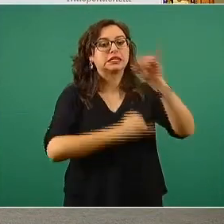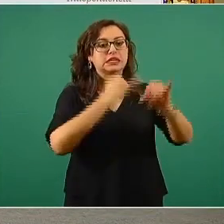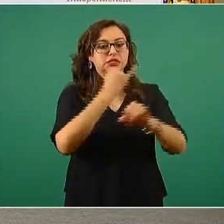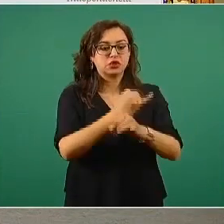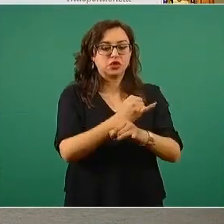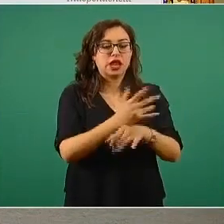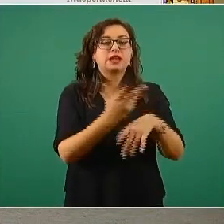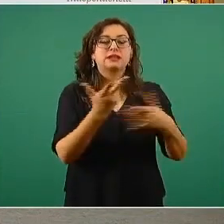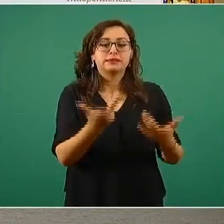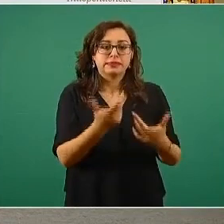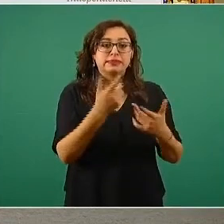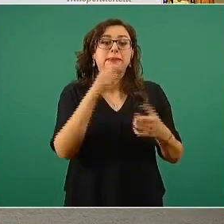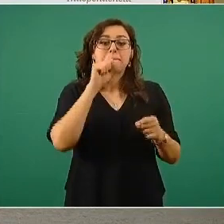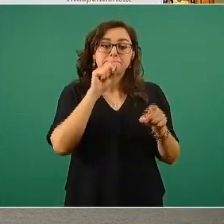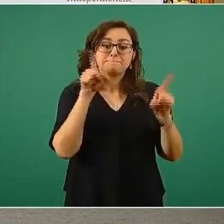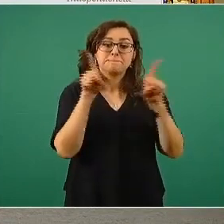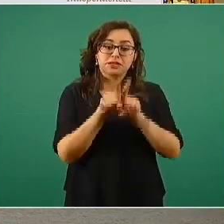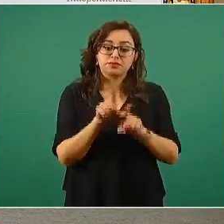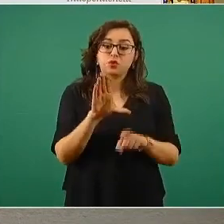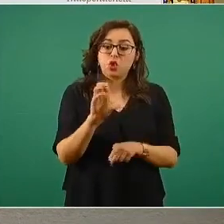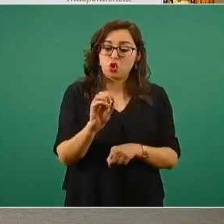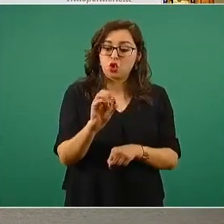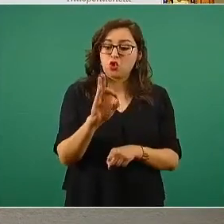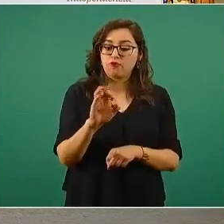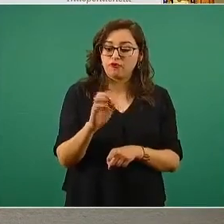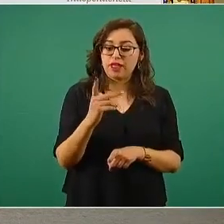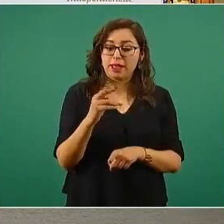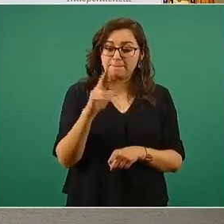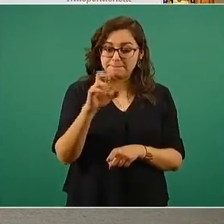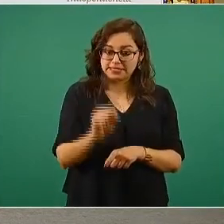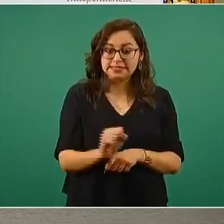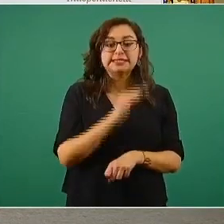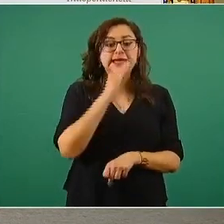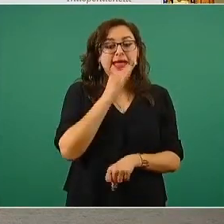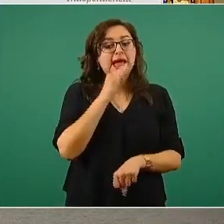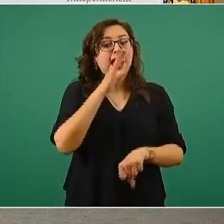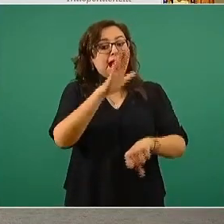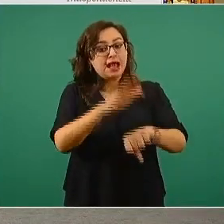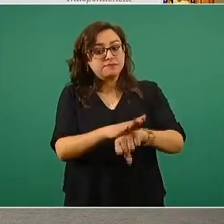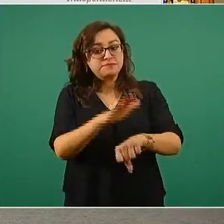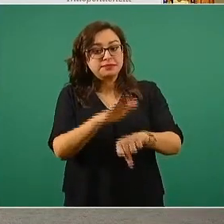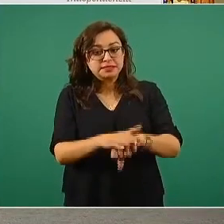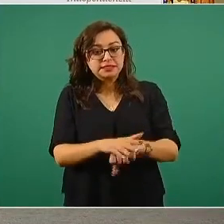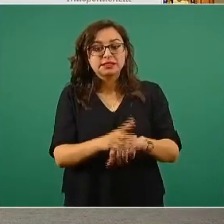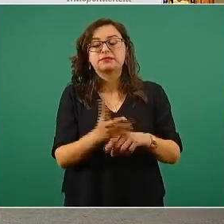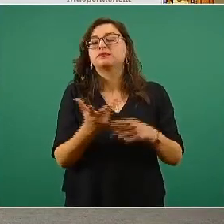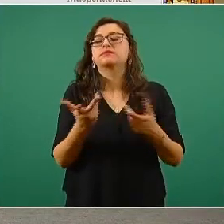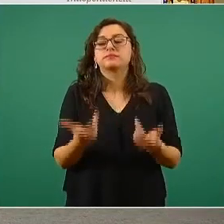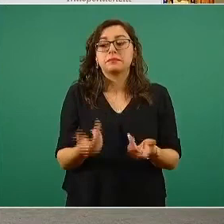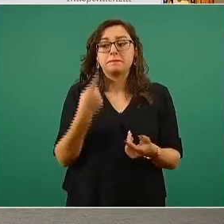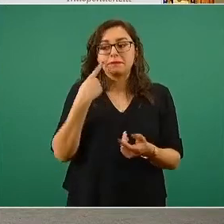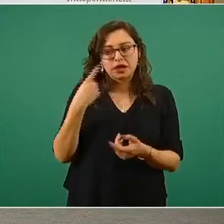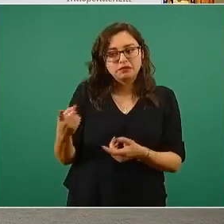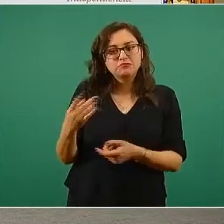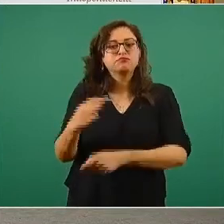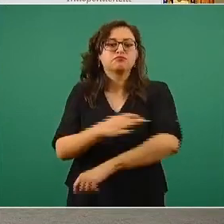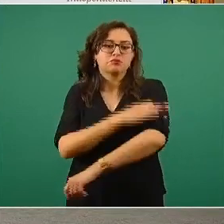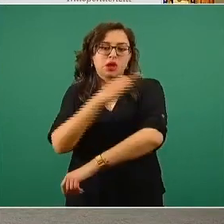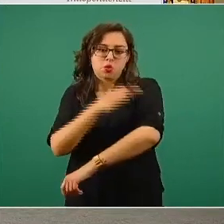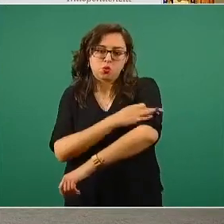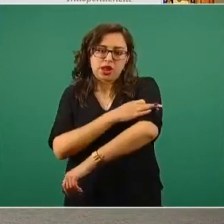COFEPRIS, que forma parte de este grupo también de dictaminación y que forma parte del grupo de monitoreo y seguimiento de los